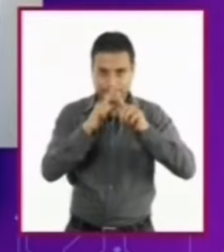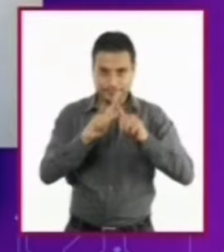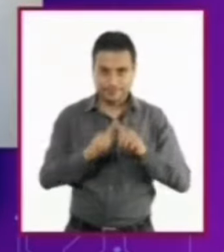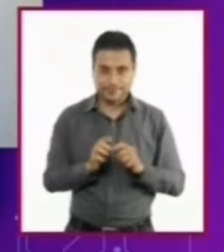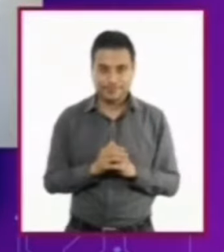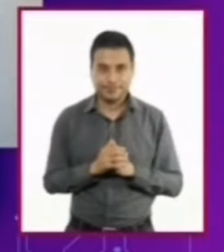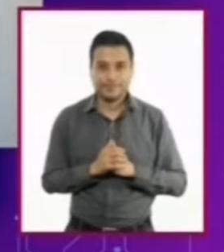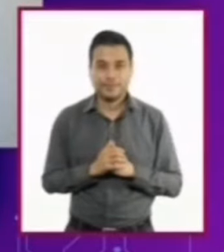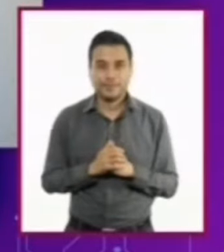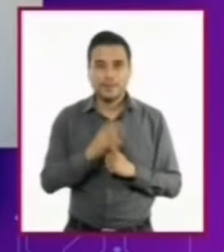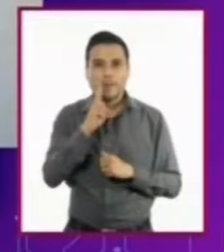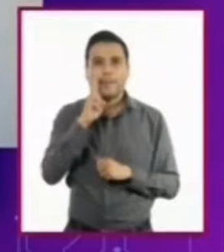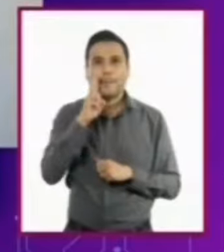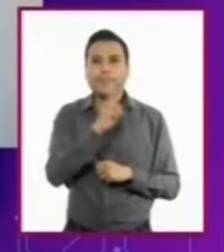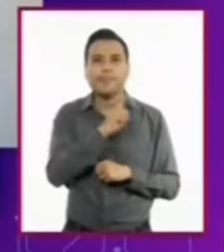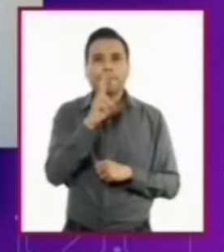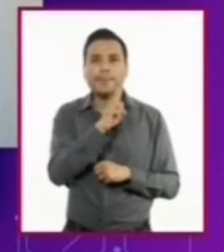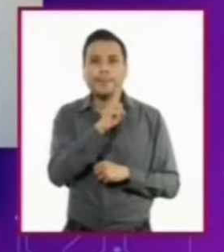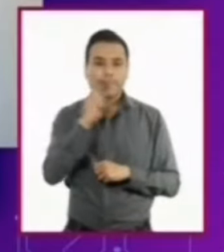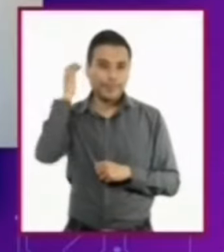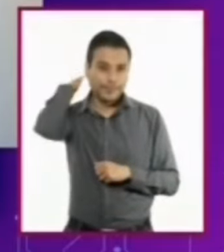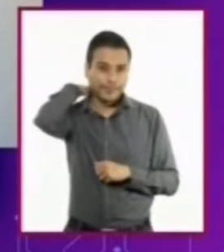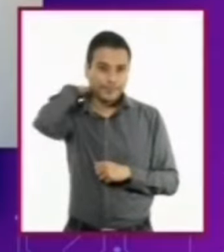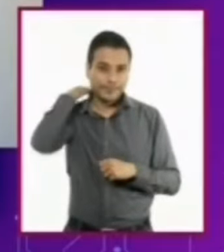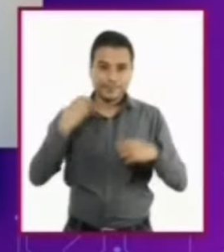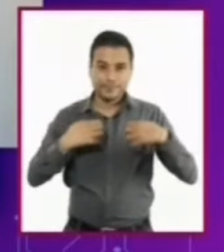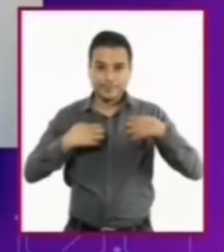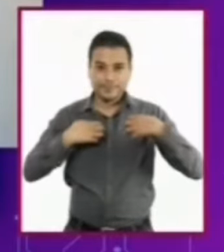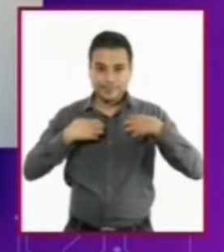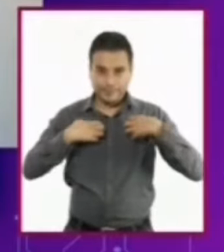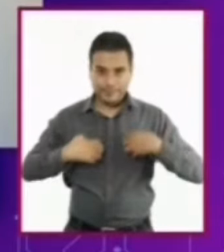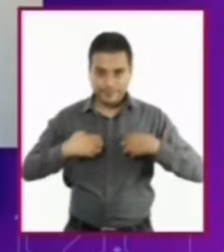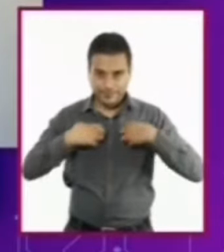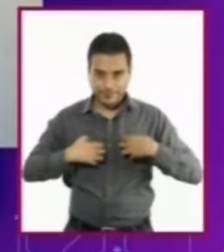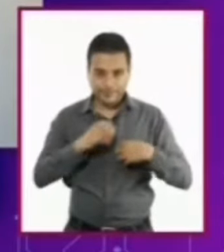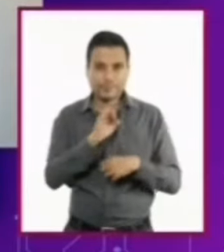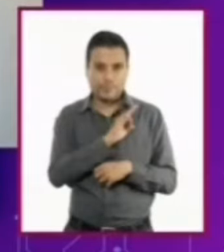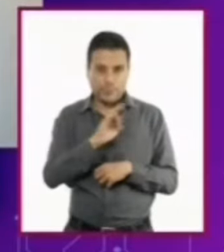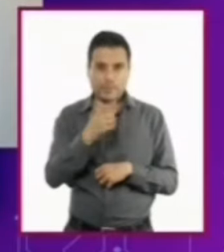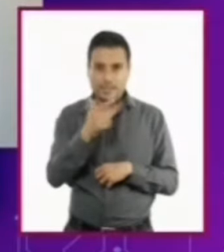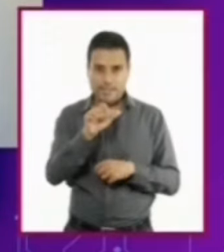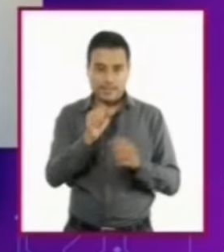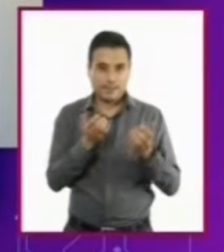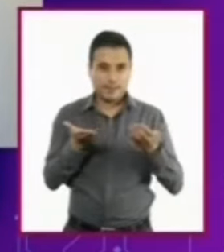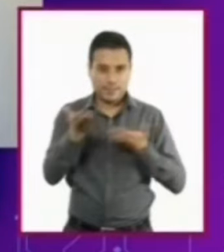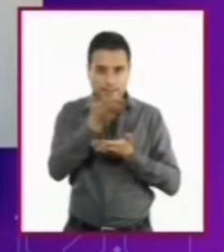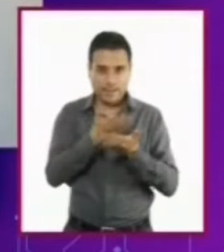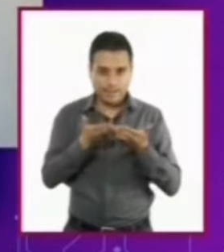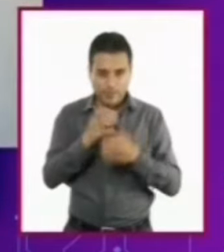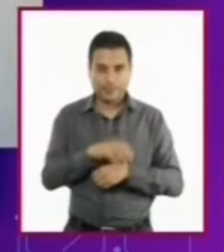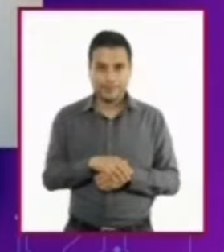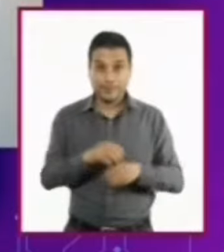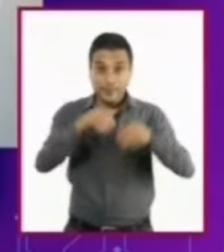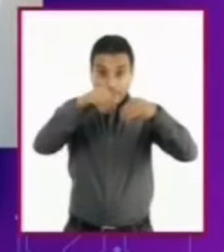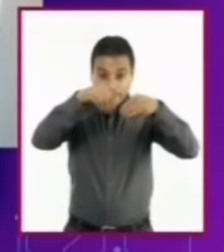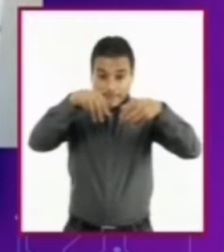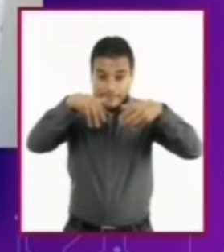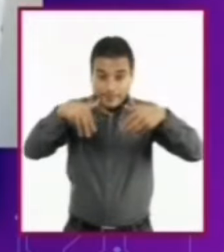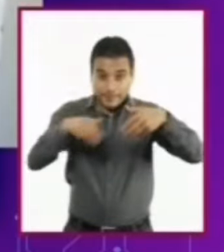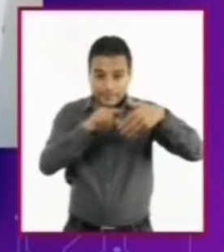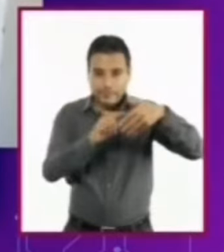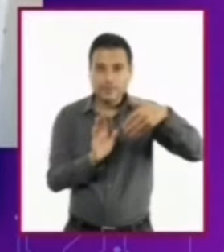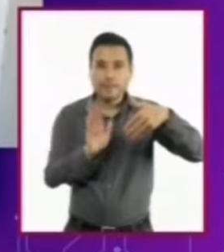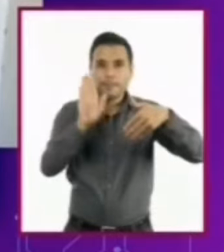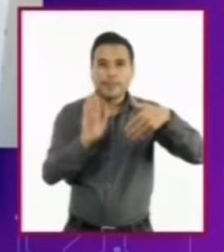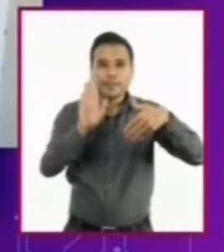El pulmón proporciona una enorme superficie húmeda para el intercambio de gases. El sistema de ramificaciones, denso como un árbol